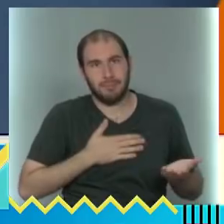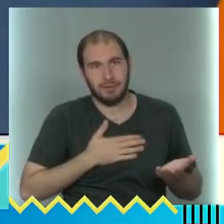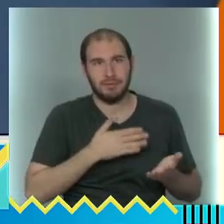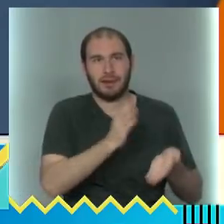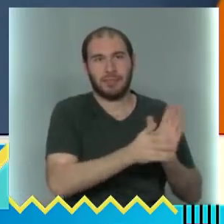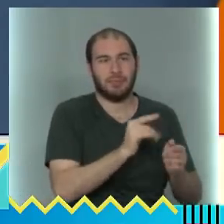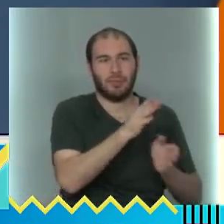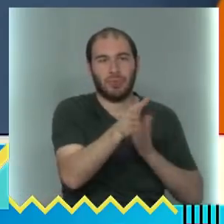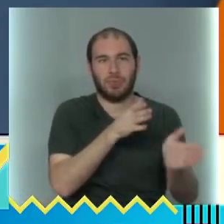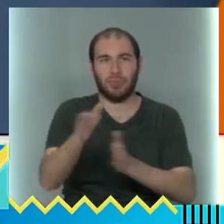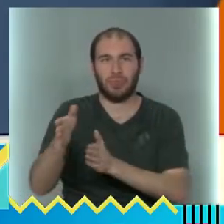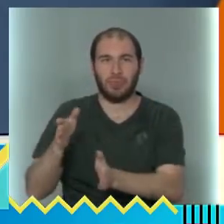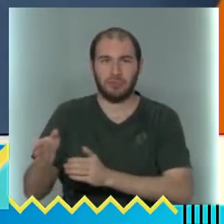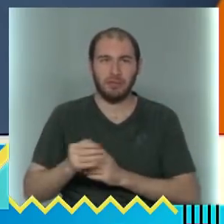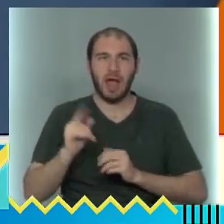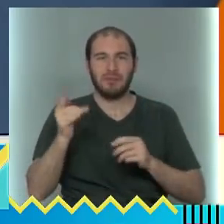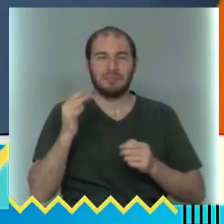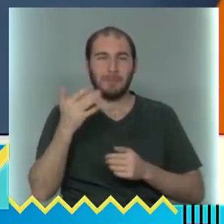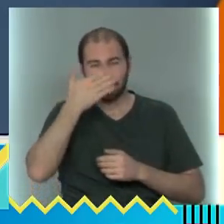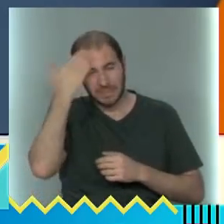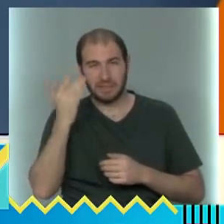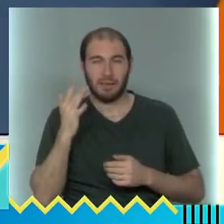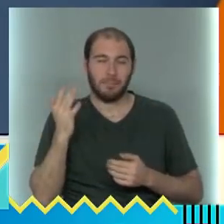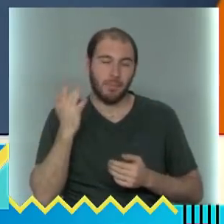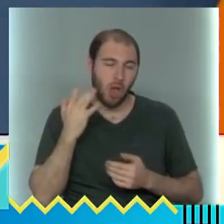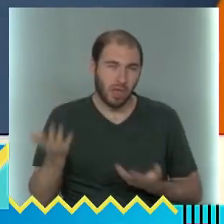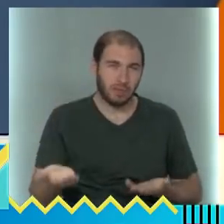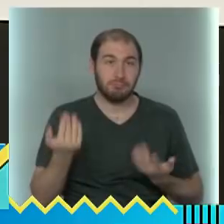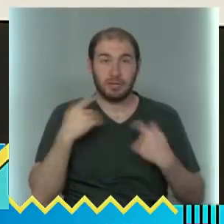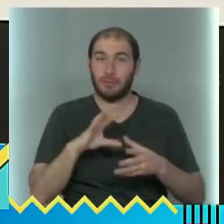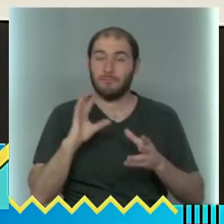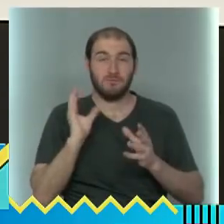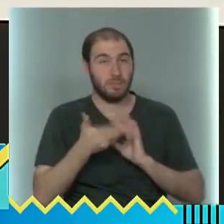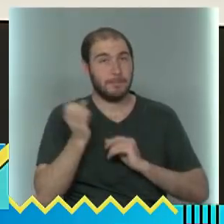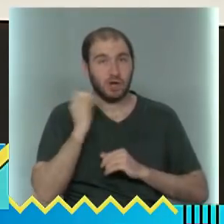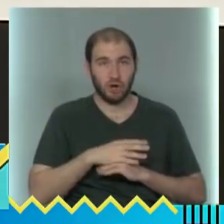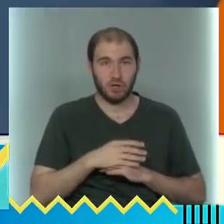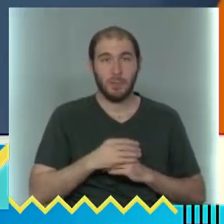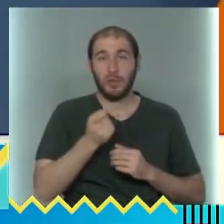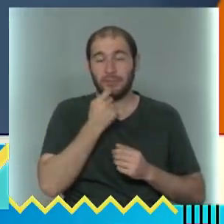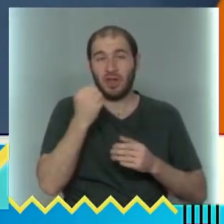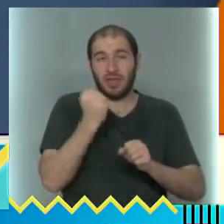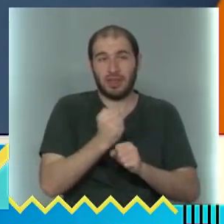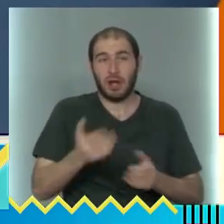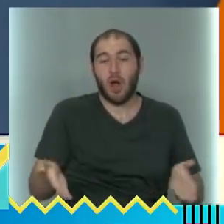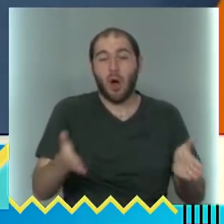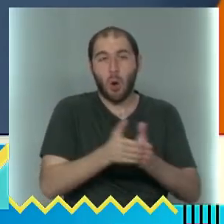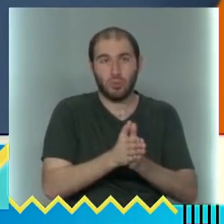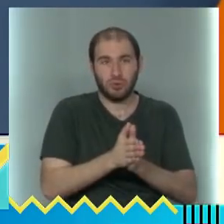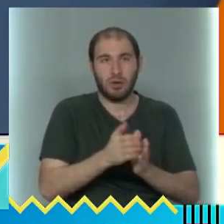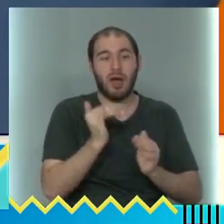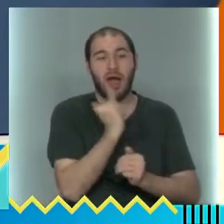un terapista a otro, que por ahí el paciente se cansa, pero realmente es lo más adecuado si se trabaja en conjunto y